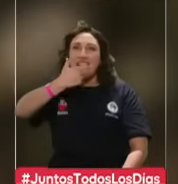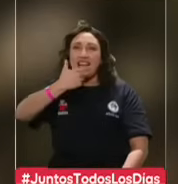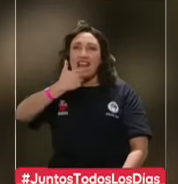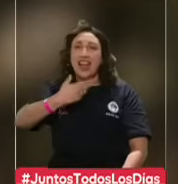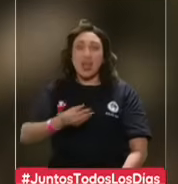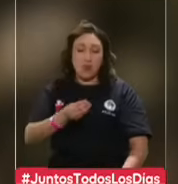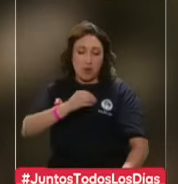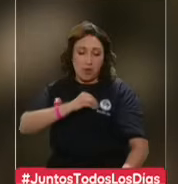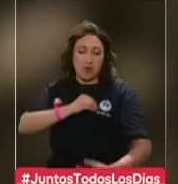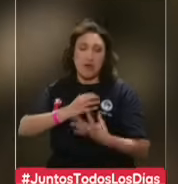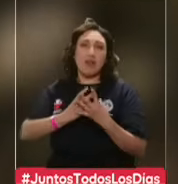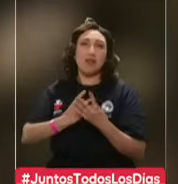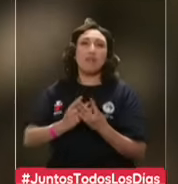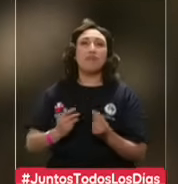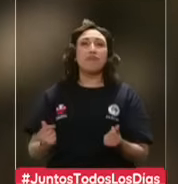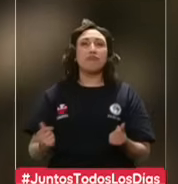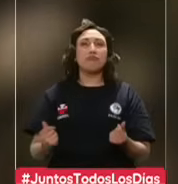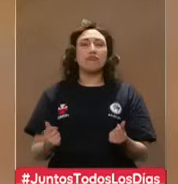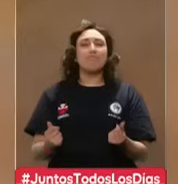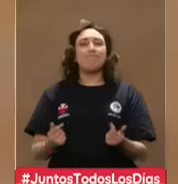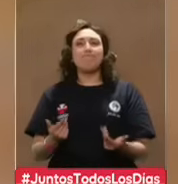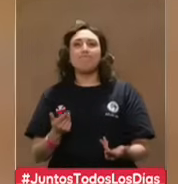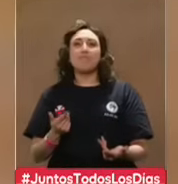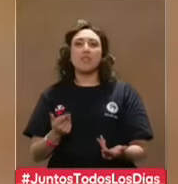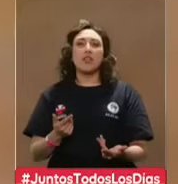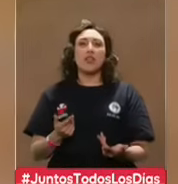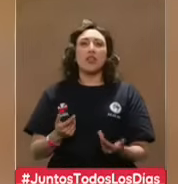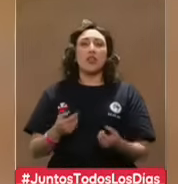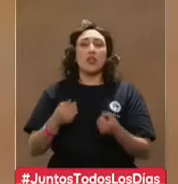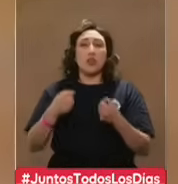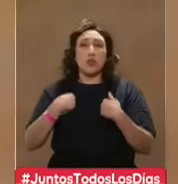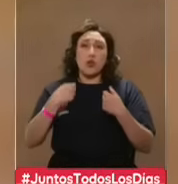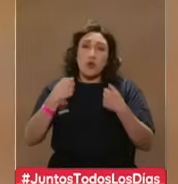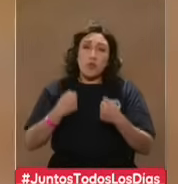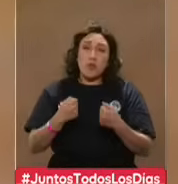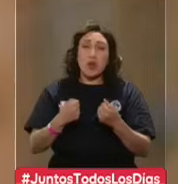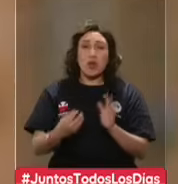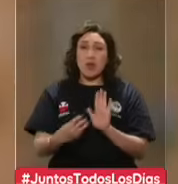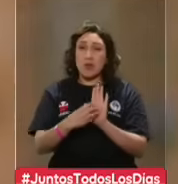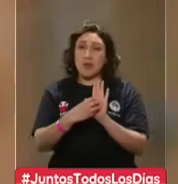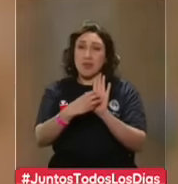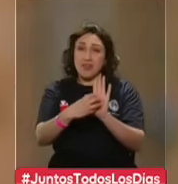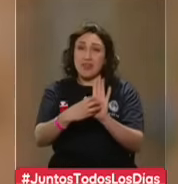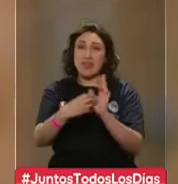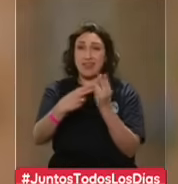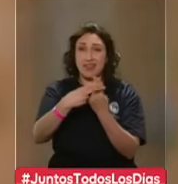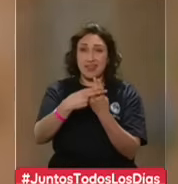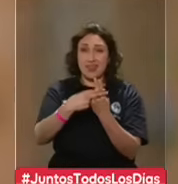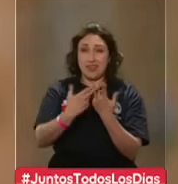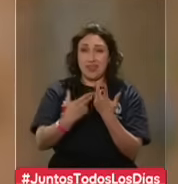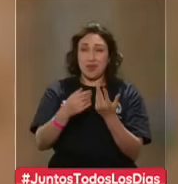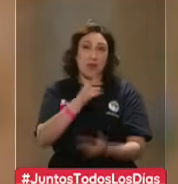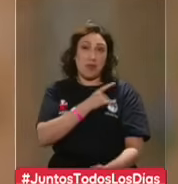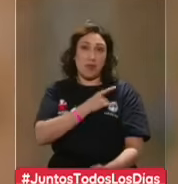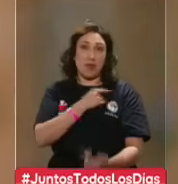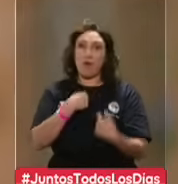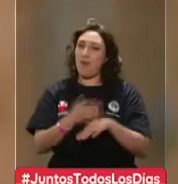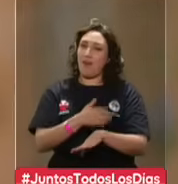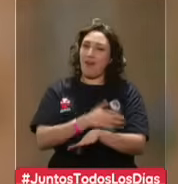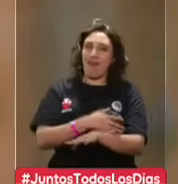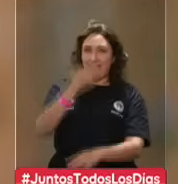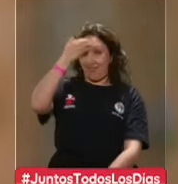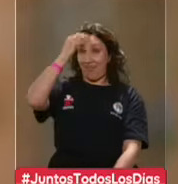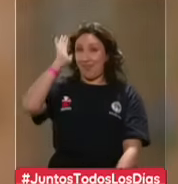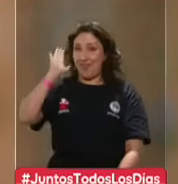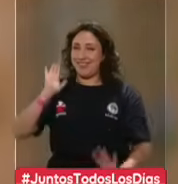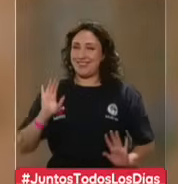pena. En algún momento, como podría ser niña símbolo de Maipú, mira, me hubiera llevado a la fama antes. ¡Ah!